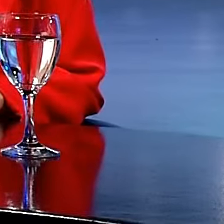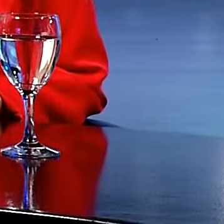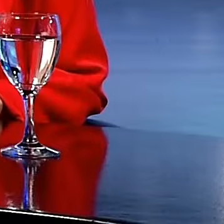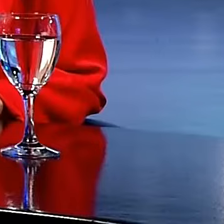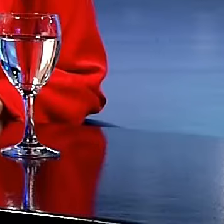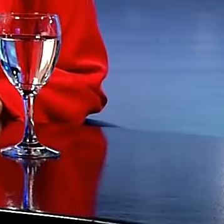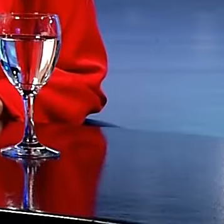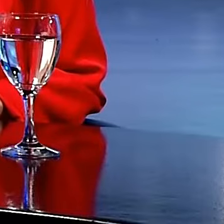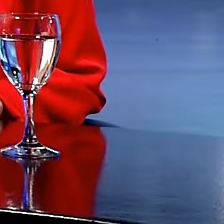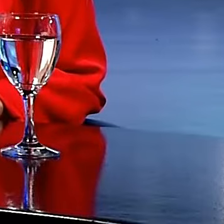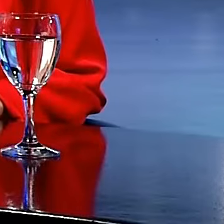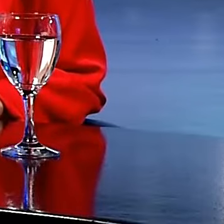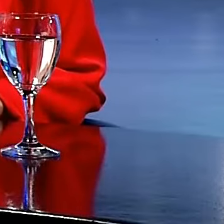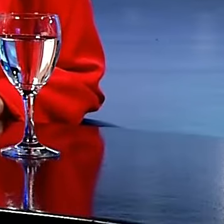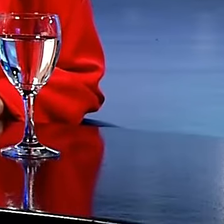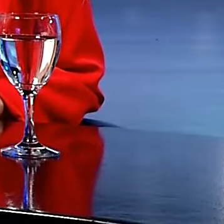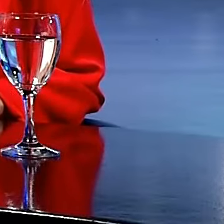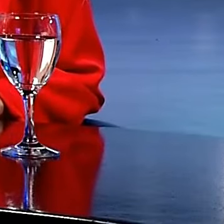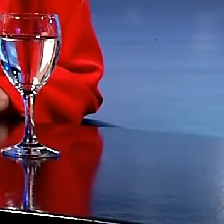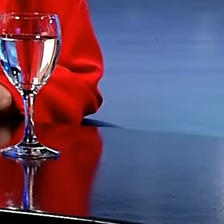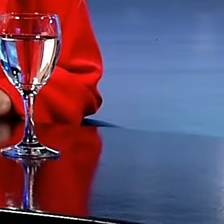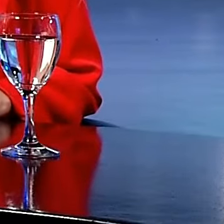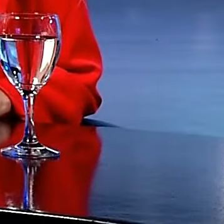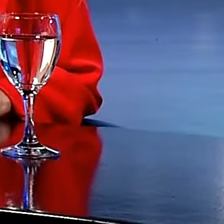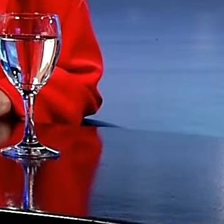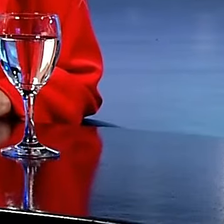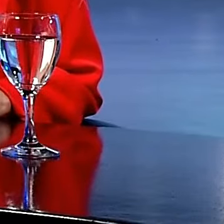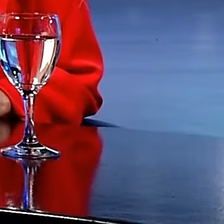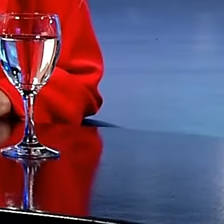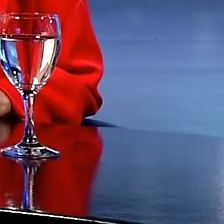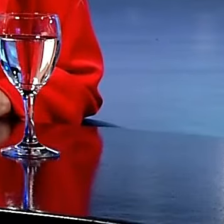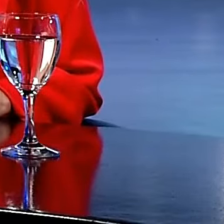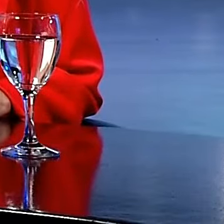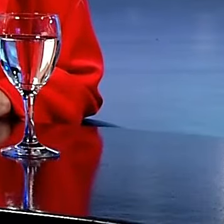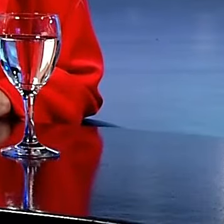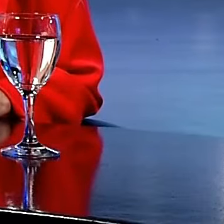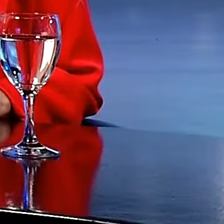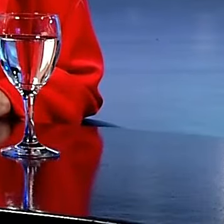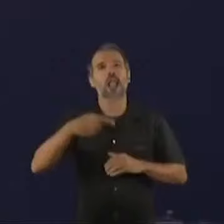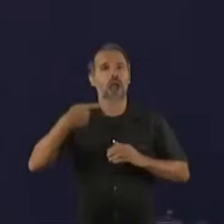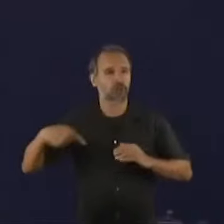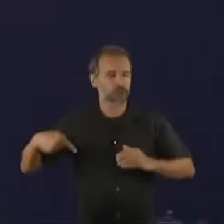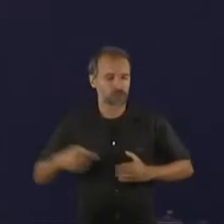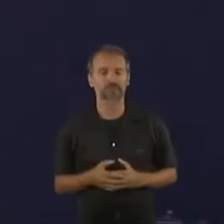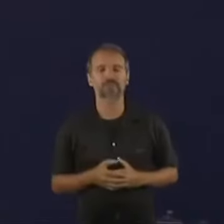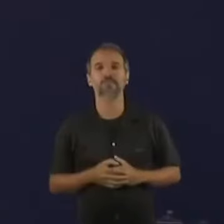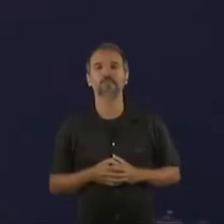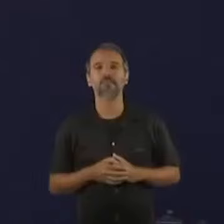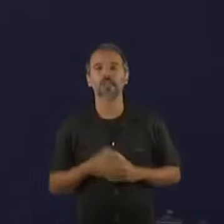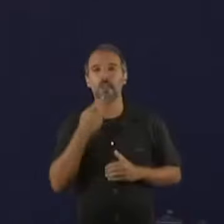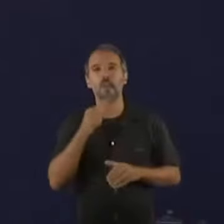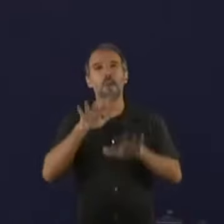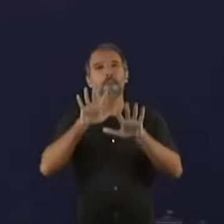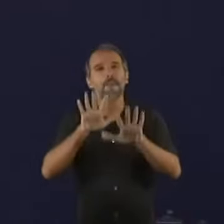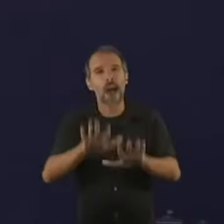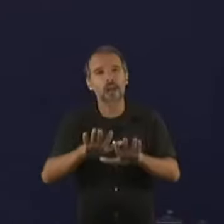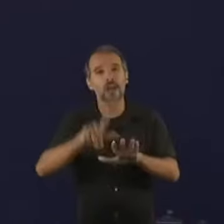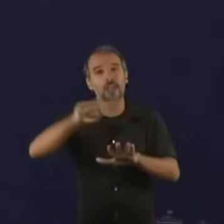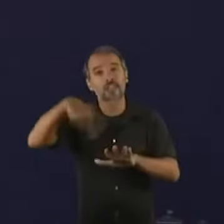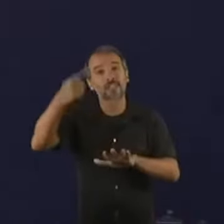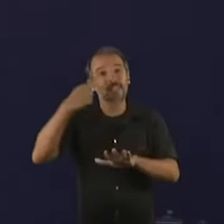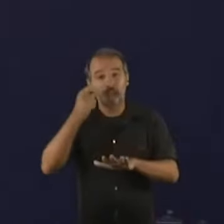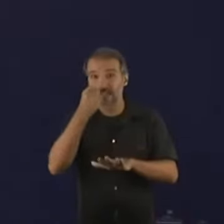salario es una contraprestación y aseveró que el que no trabaja no cobra. El paro del